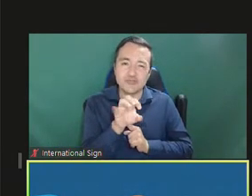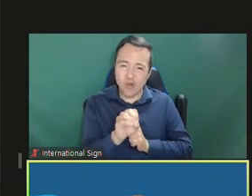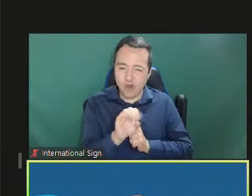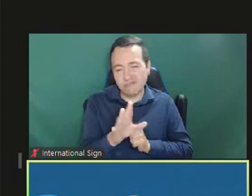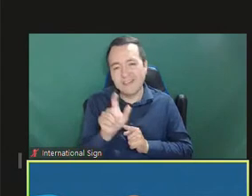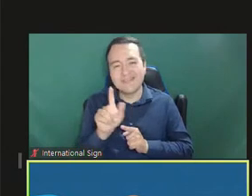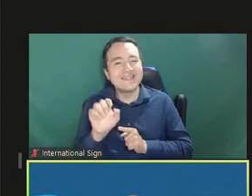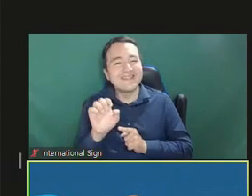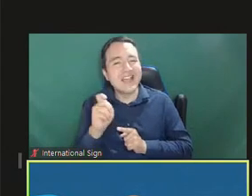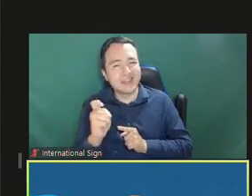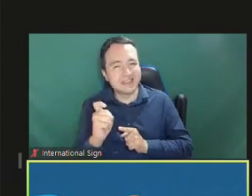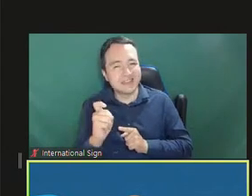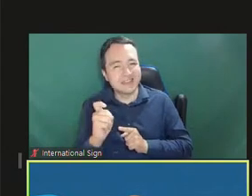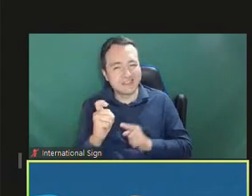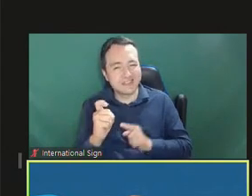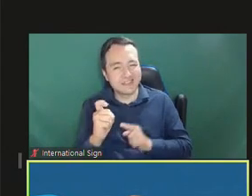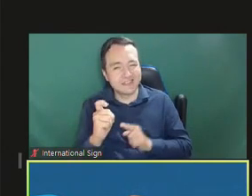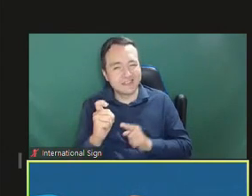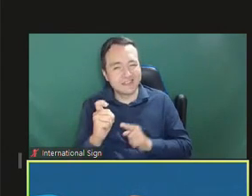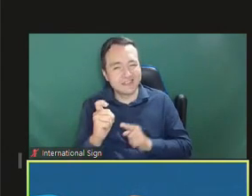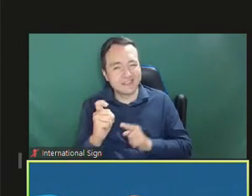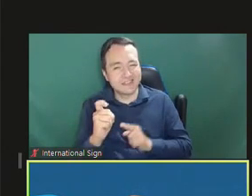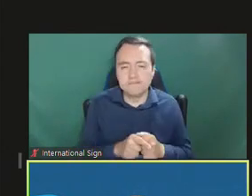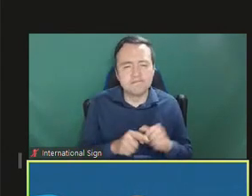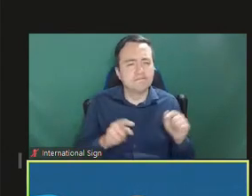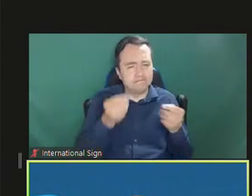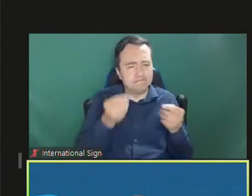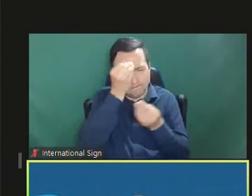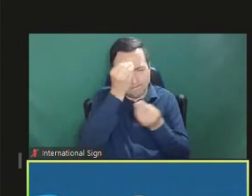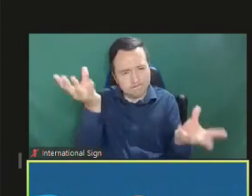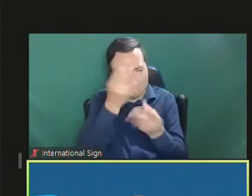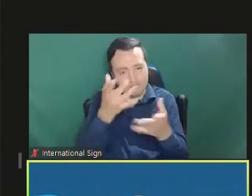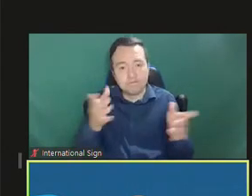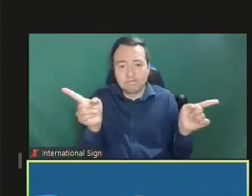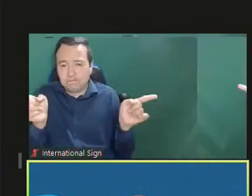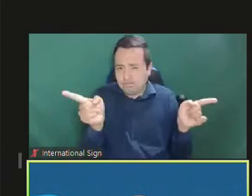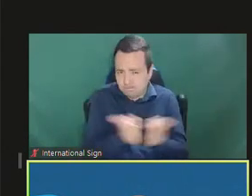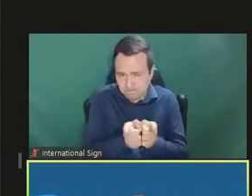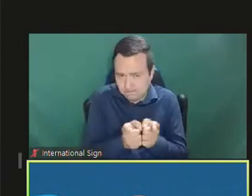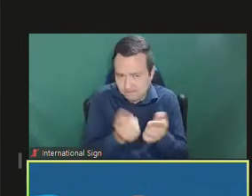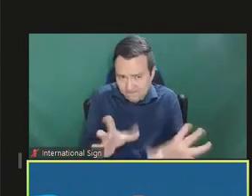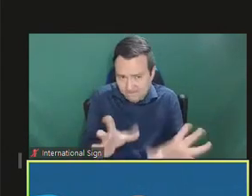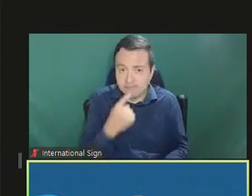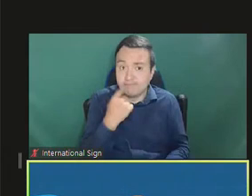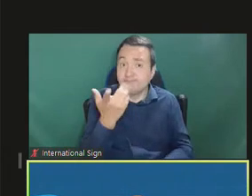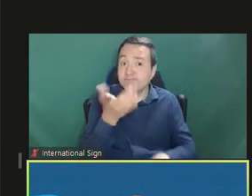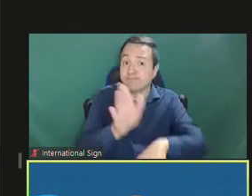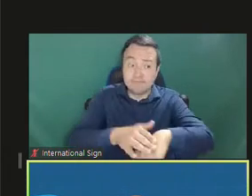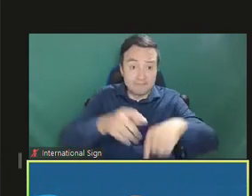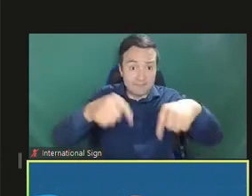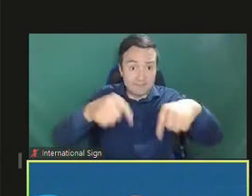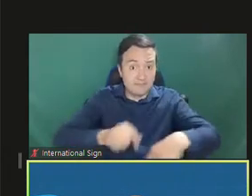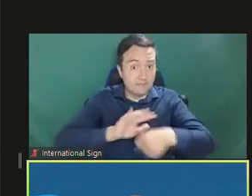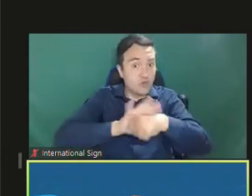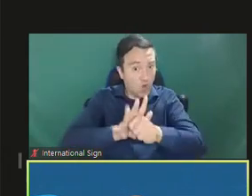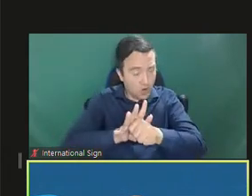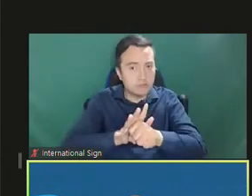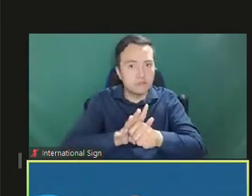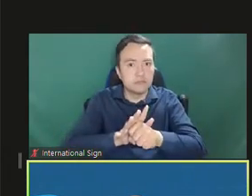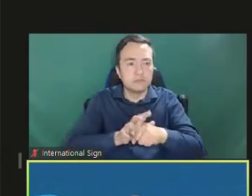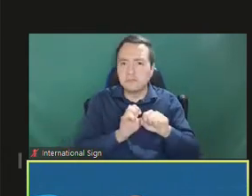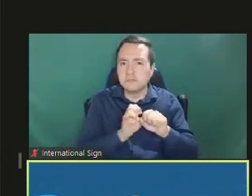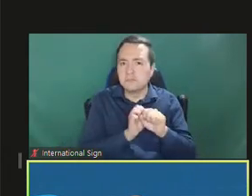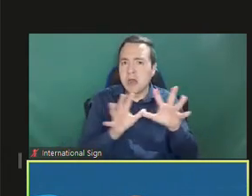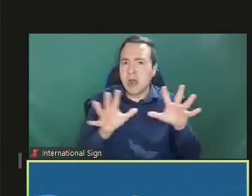para concluir la pandemia del alcohol 19 han llevado a más exposición a factores de riesgo tabaco el